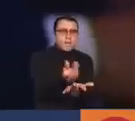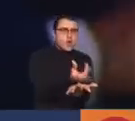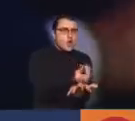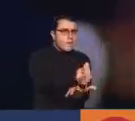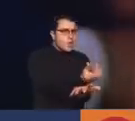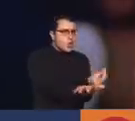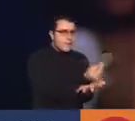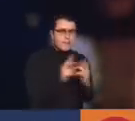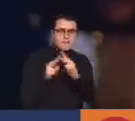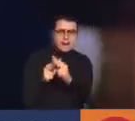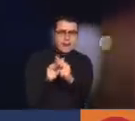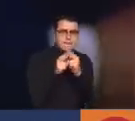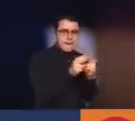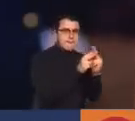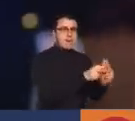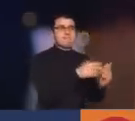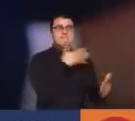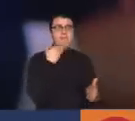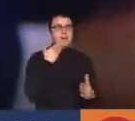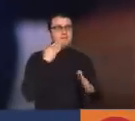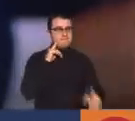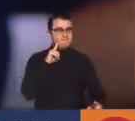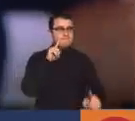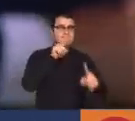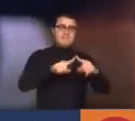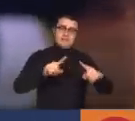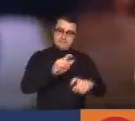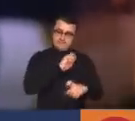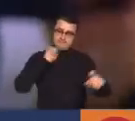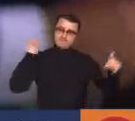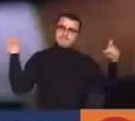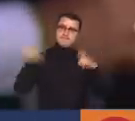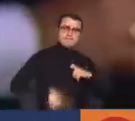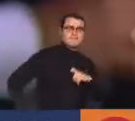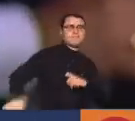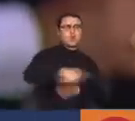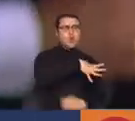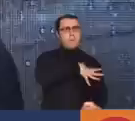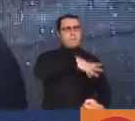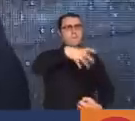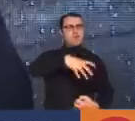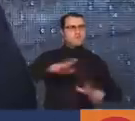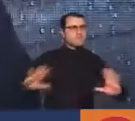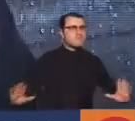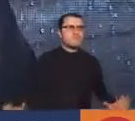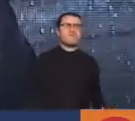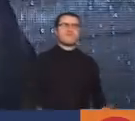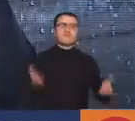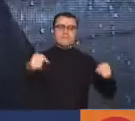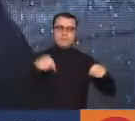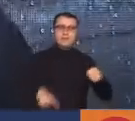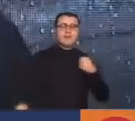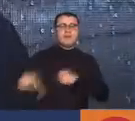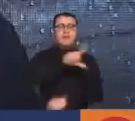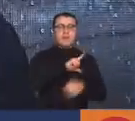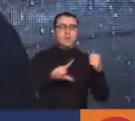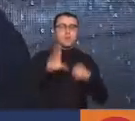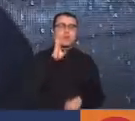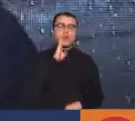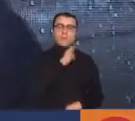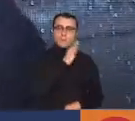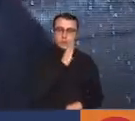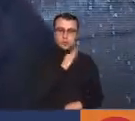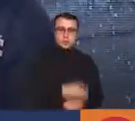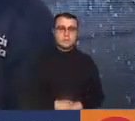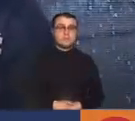mejor pudieran para superar, empoderar la economía popular de la localidad de Bosa.